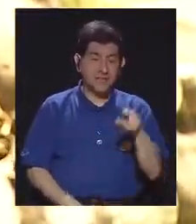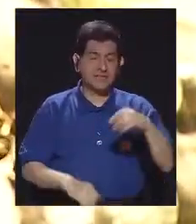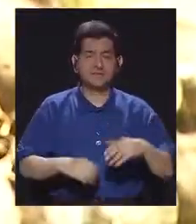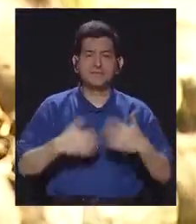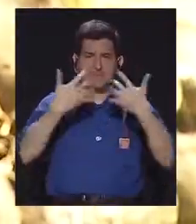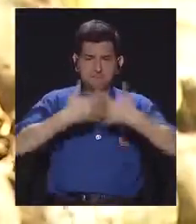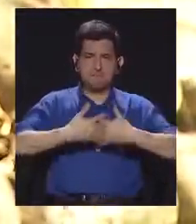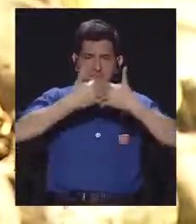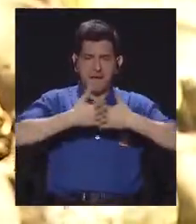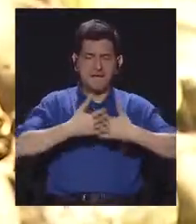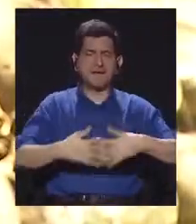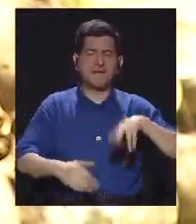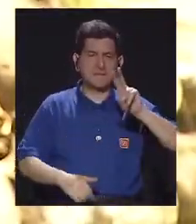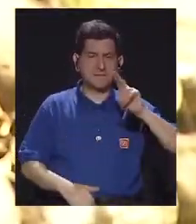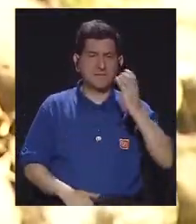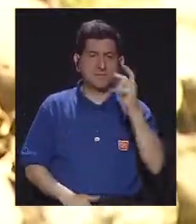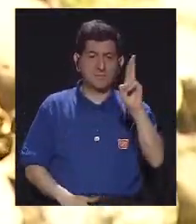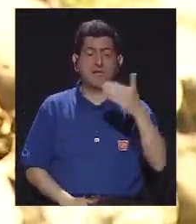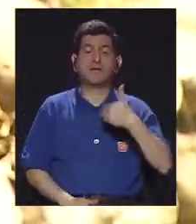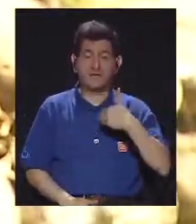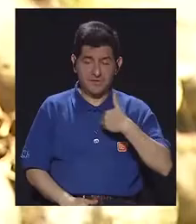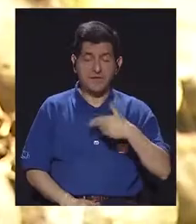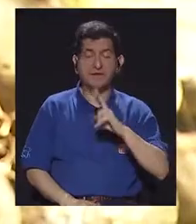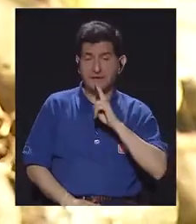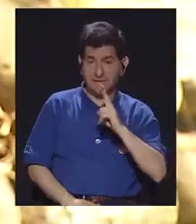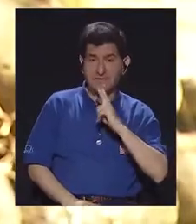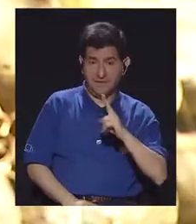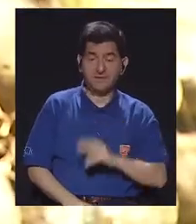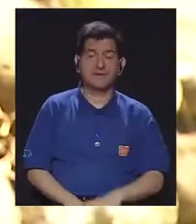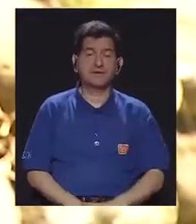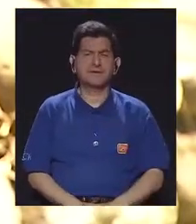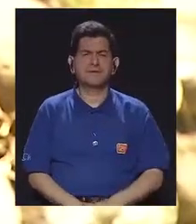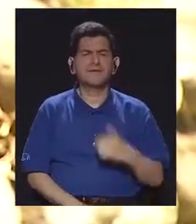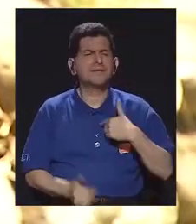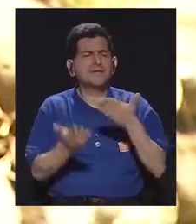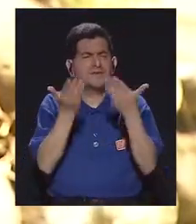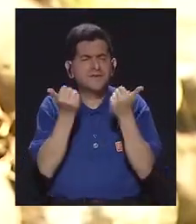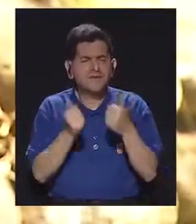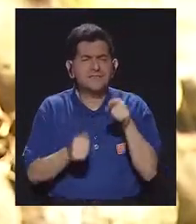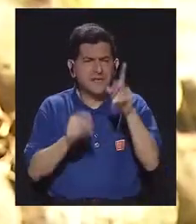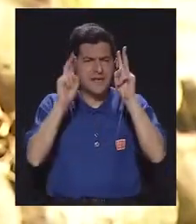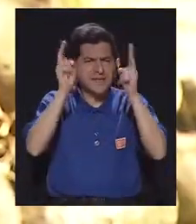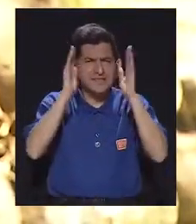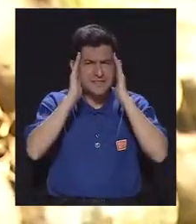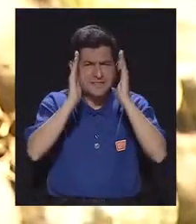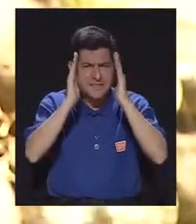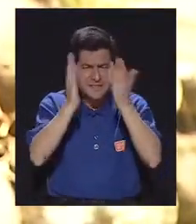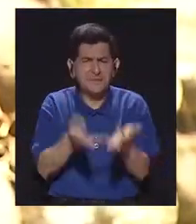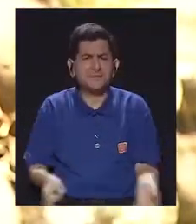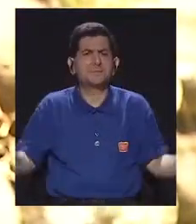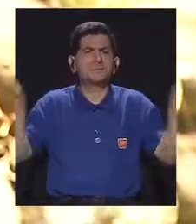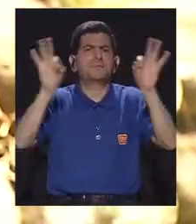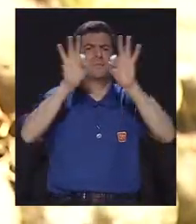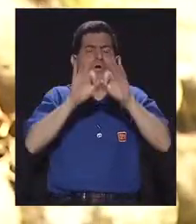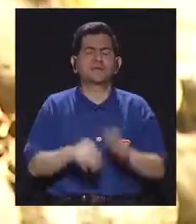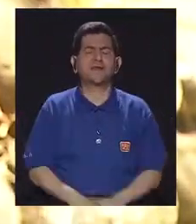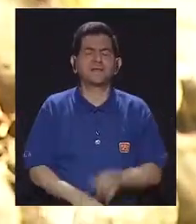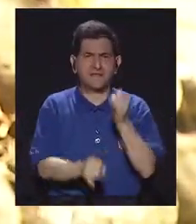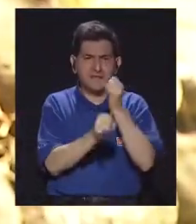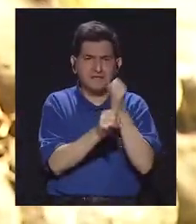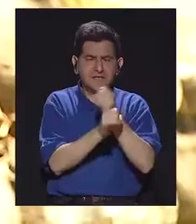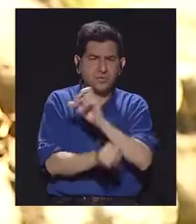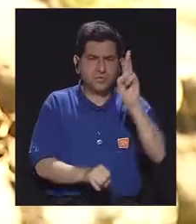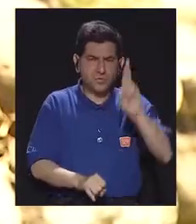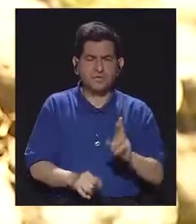estas maquinitas. Aquí en la UCR también lo tenemos, ¿verdad, claro. Saúl? Y me gustaría entonces retomar este tema, ¿verdad? La importancia de que el Icoder